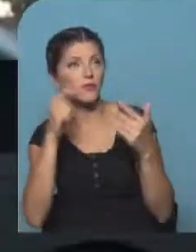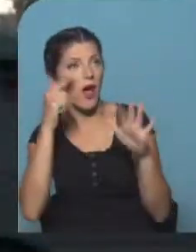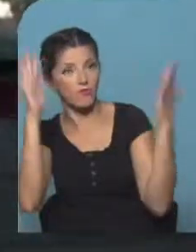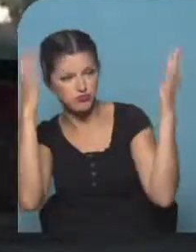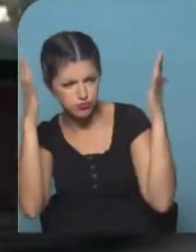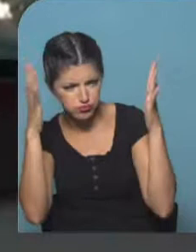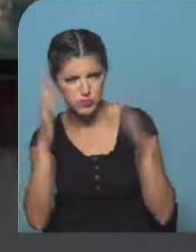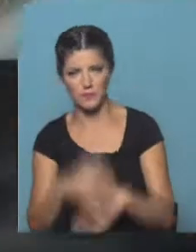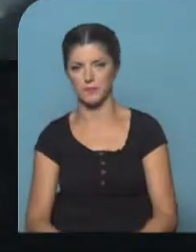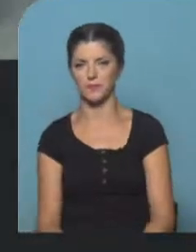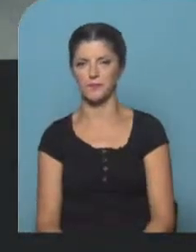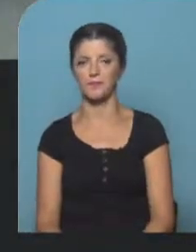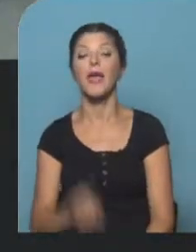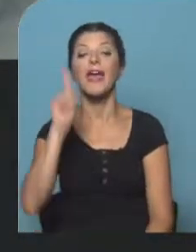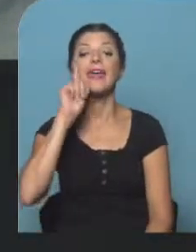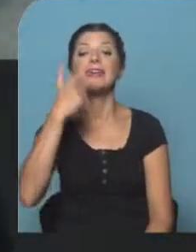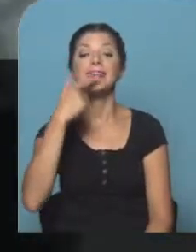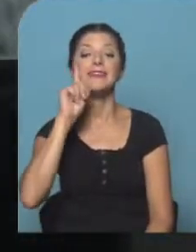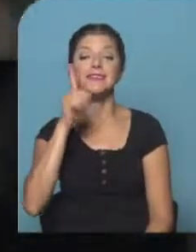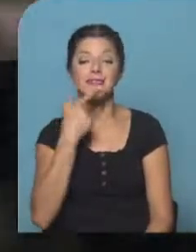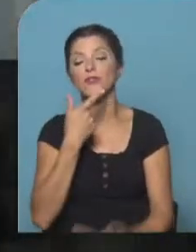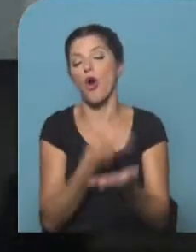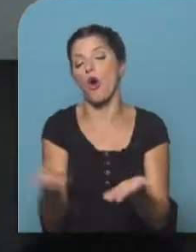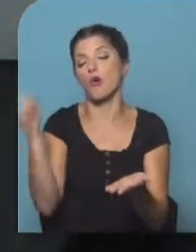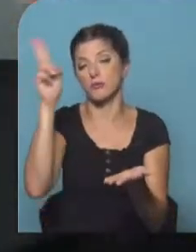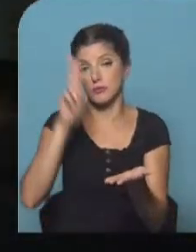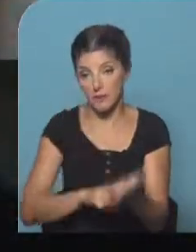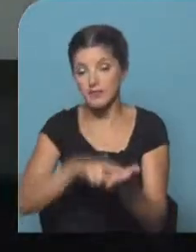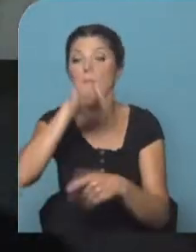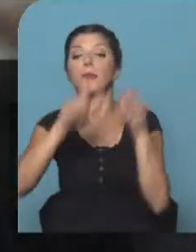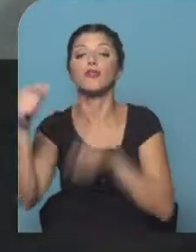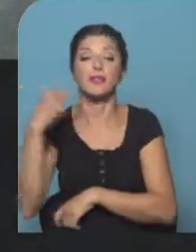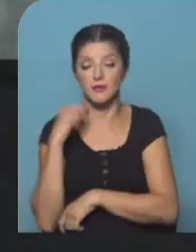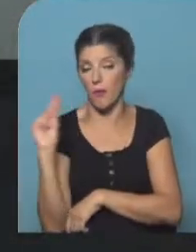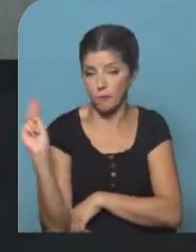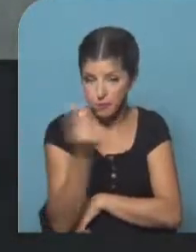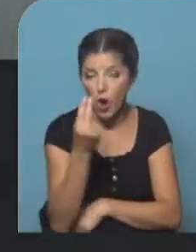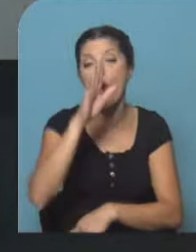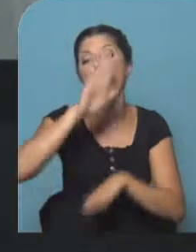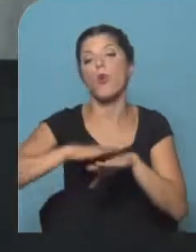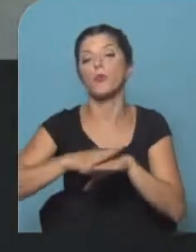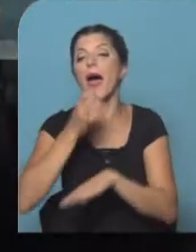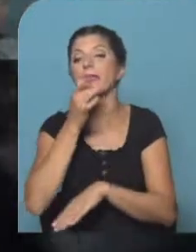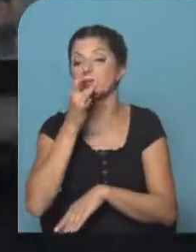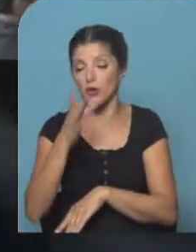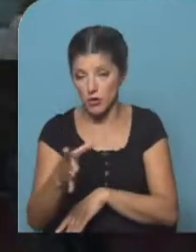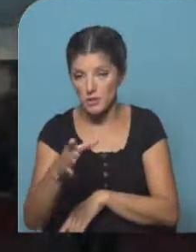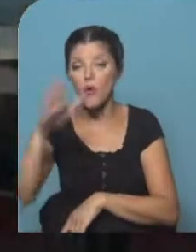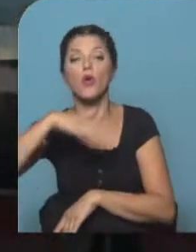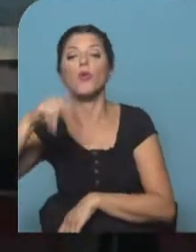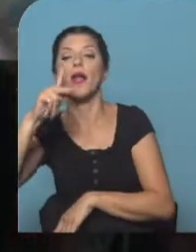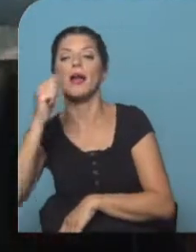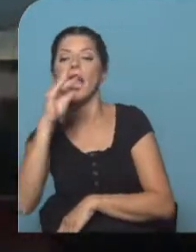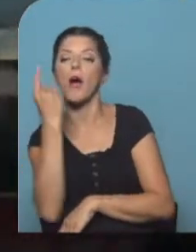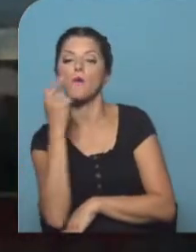Otra vez el ISIS. 13 personas murieron tras 2 atentados terroristas, un ataque suicida en Kabul y un